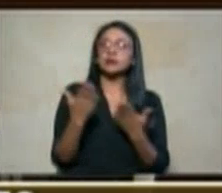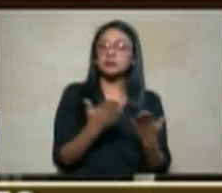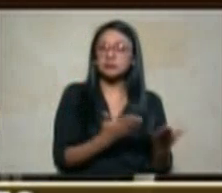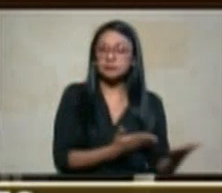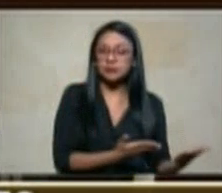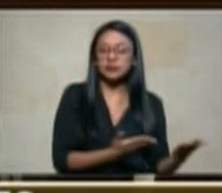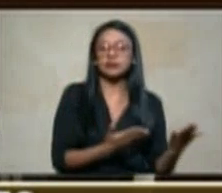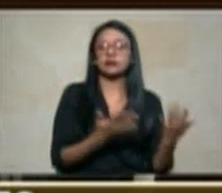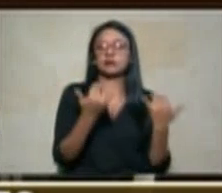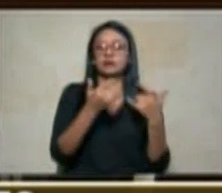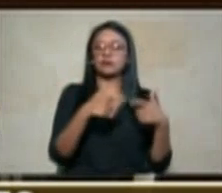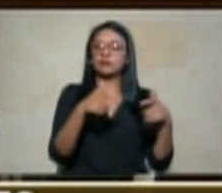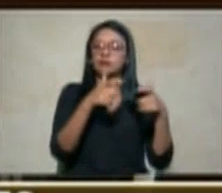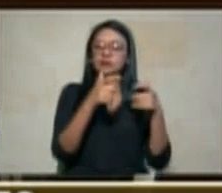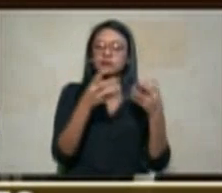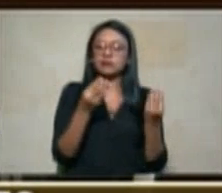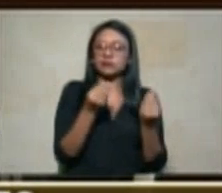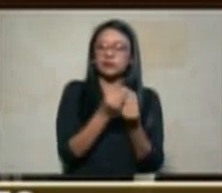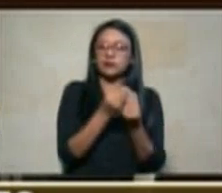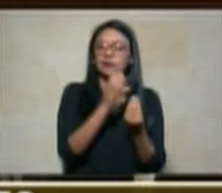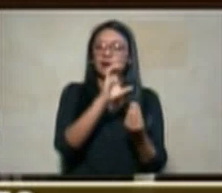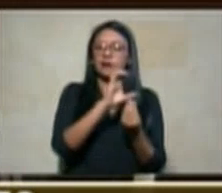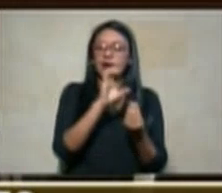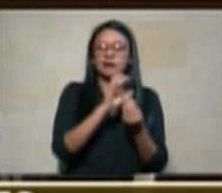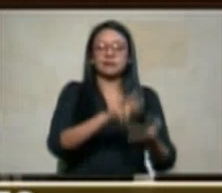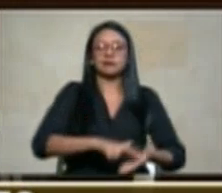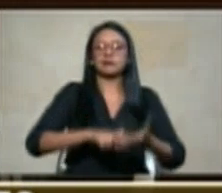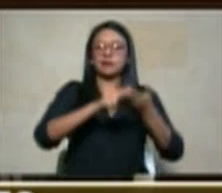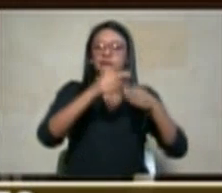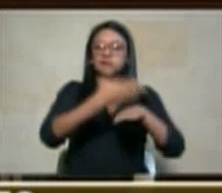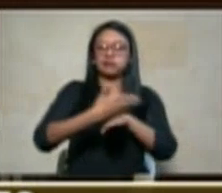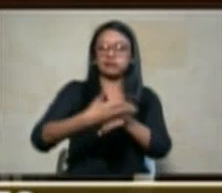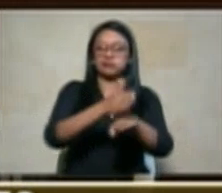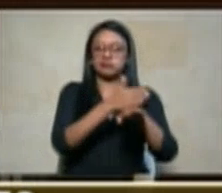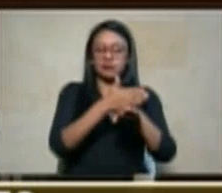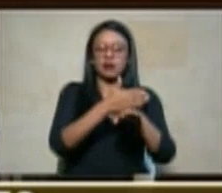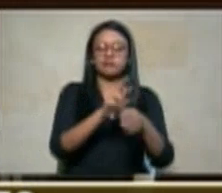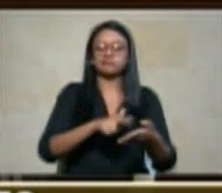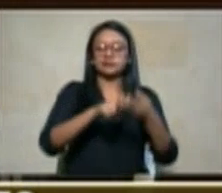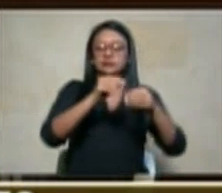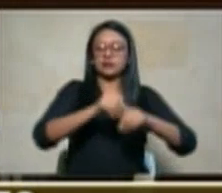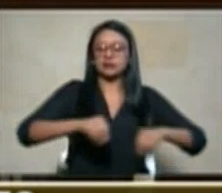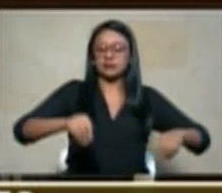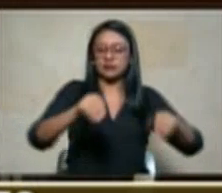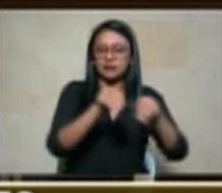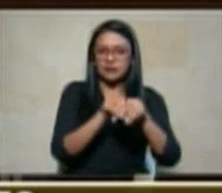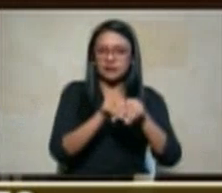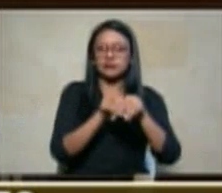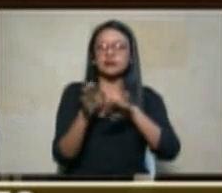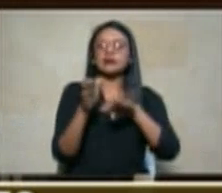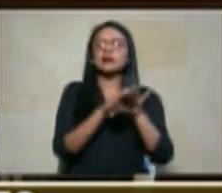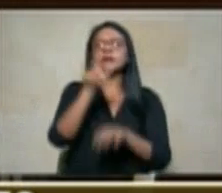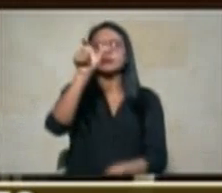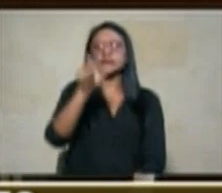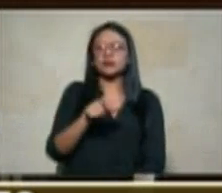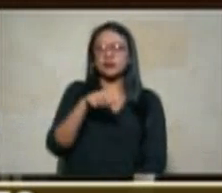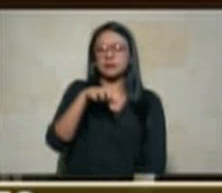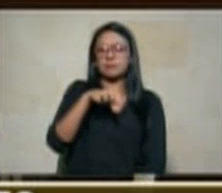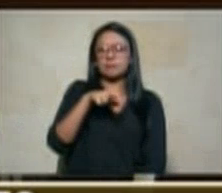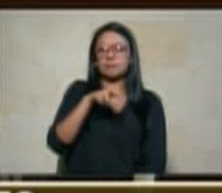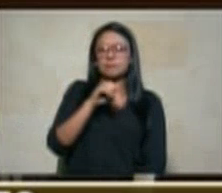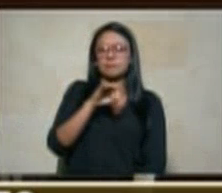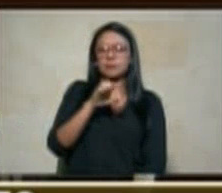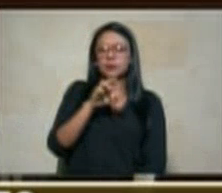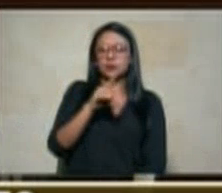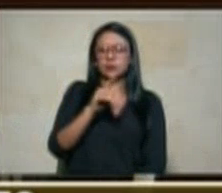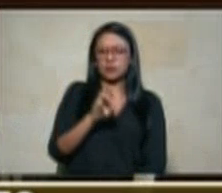de tierras y al procurador solicitarle que intervenga para enderezar los procesos